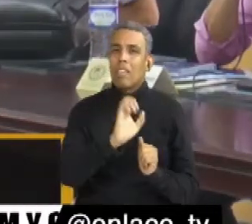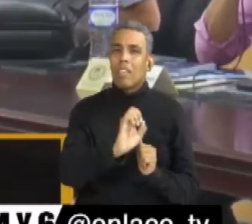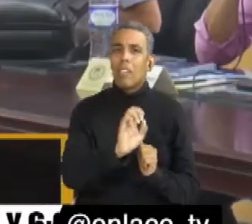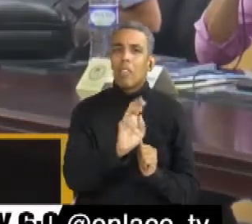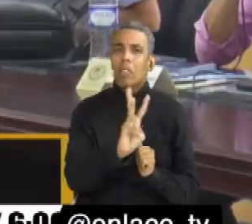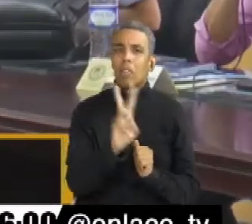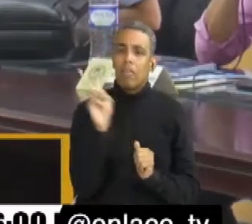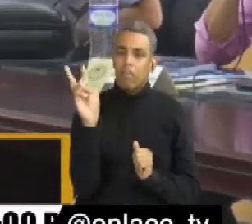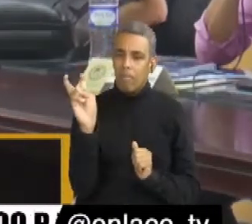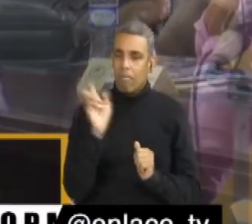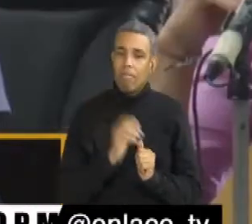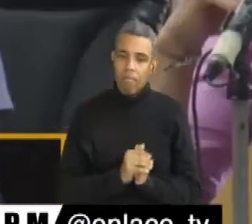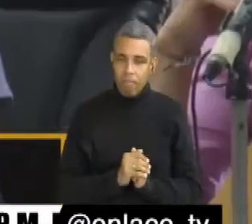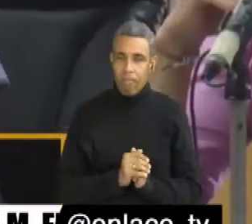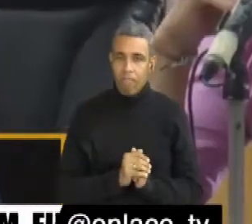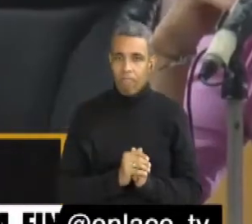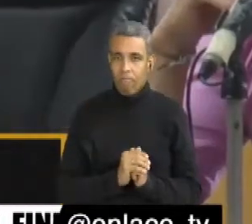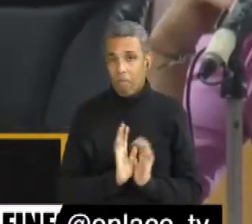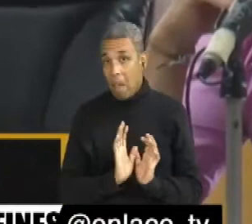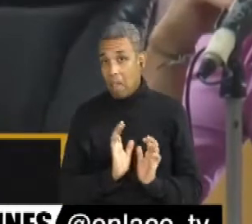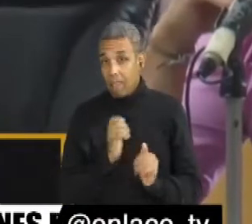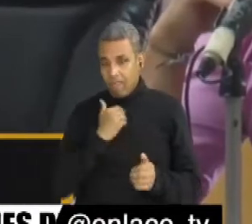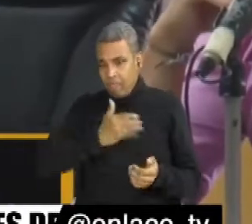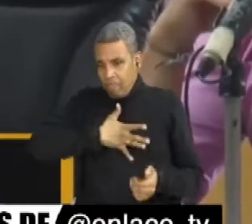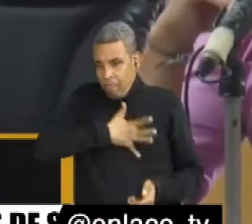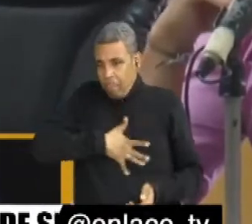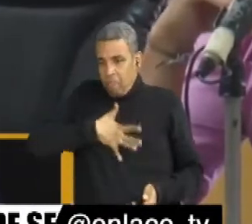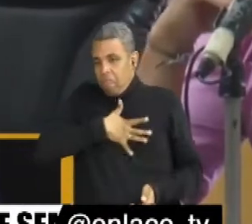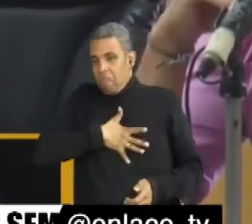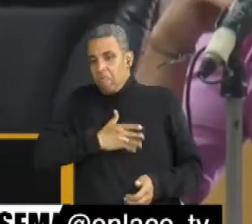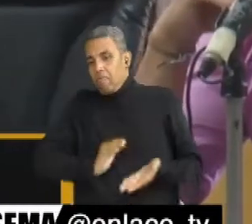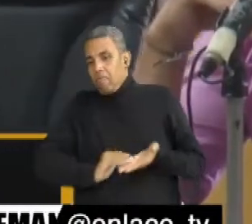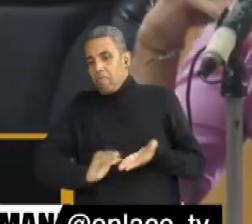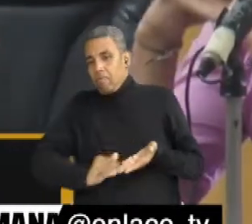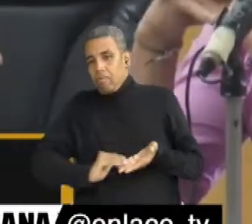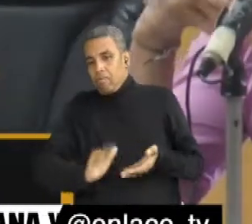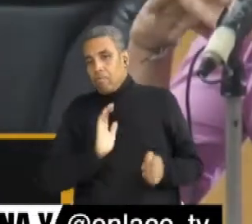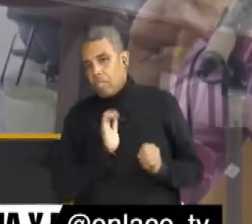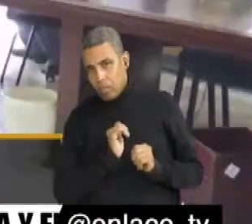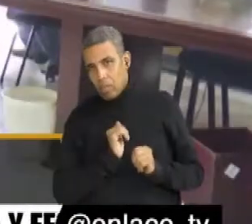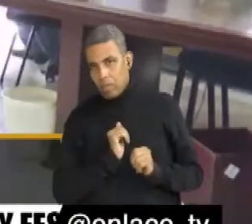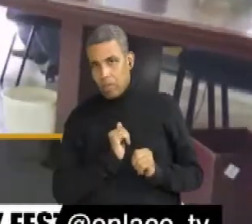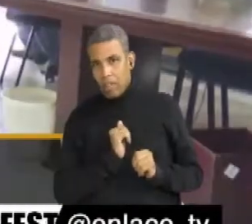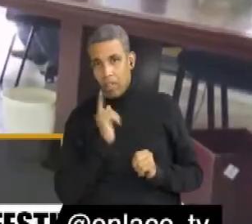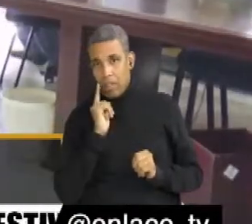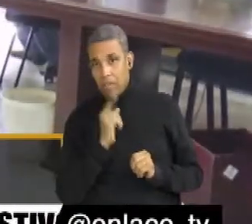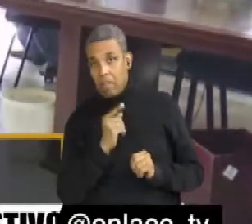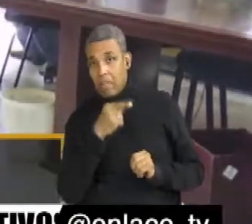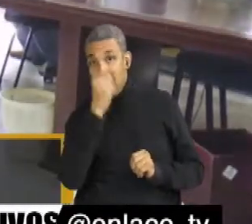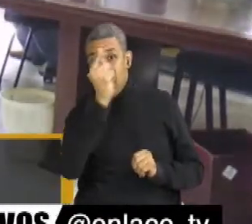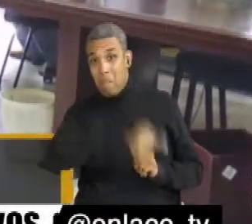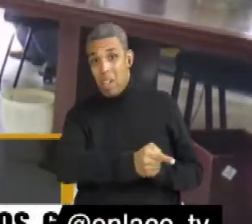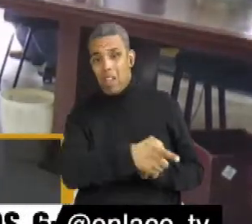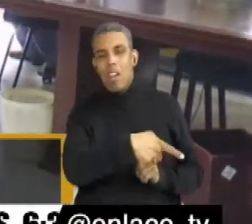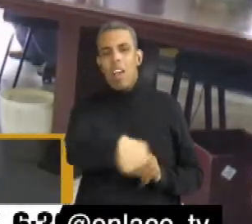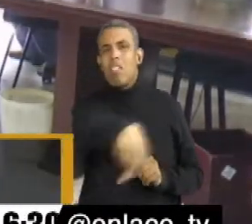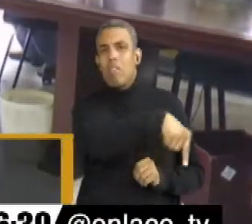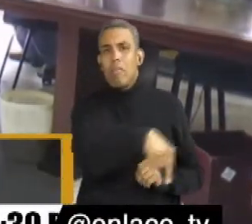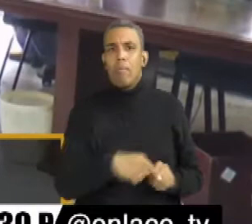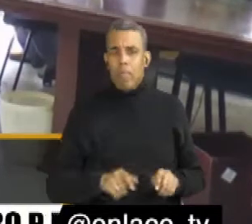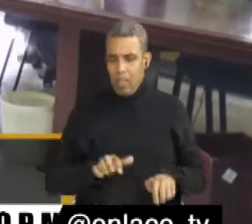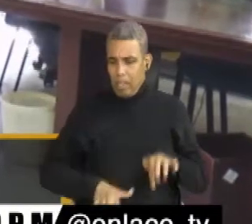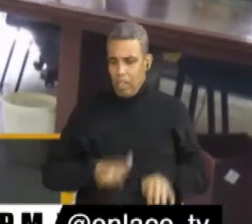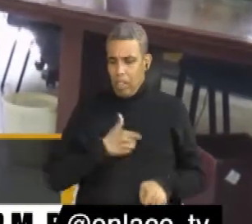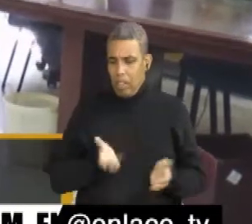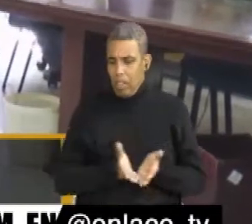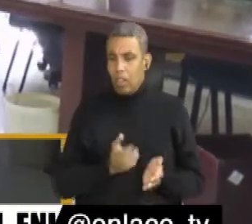manda la responsabilidad a los entes territoriales para que de cierta forma declaremos el paro ilegal, algo a lo cual nosotros como entes